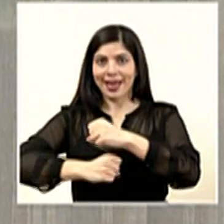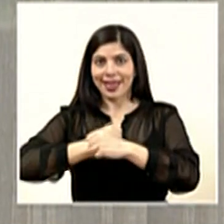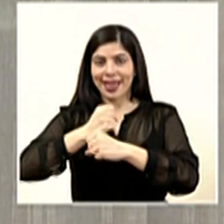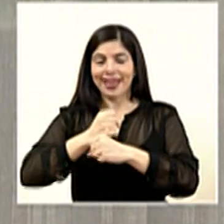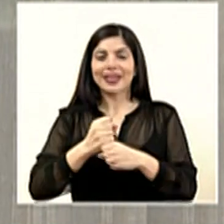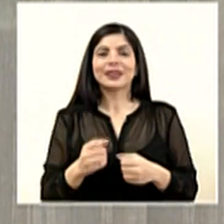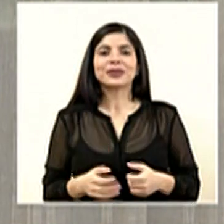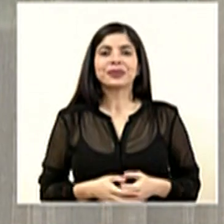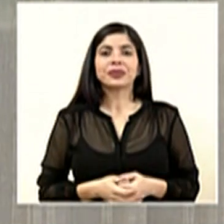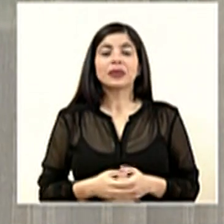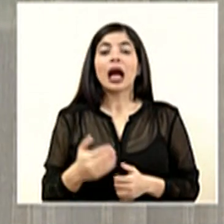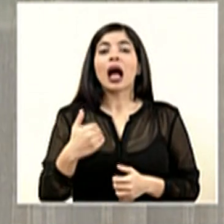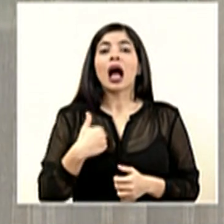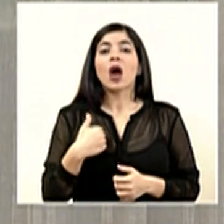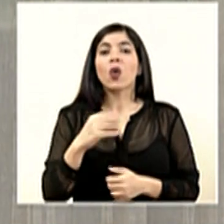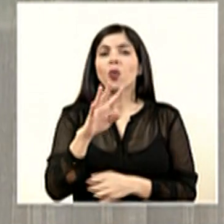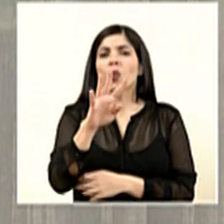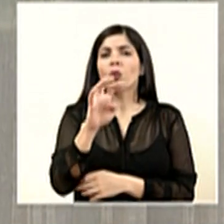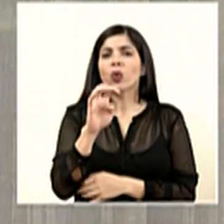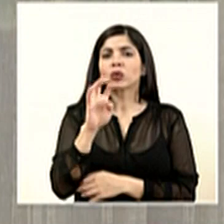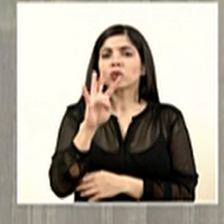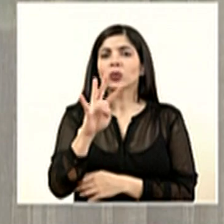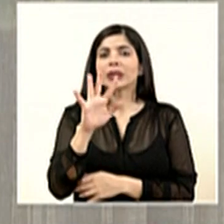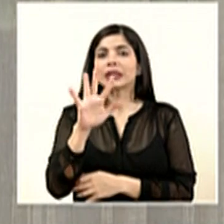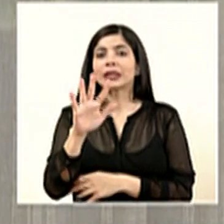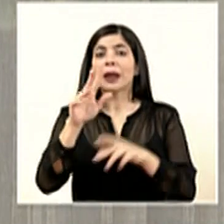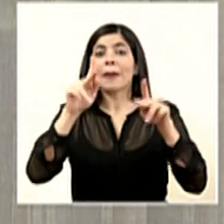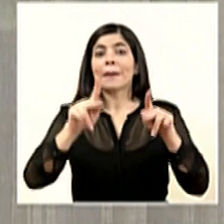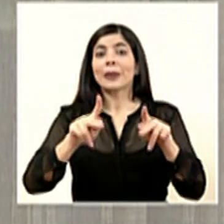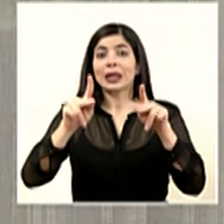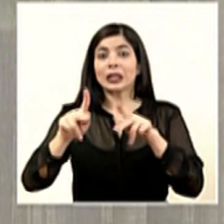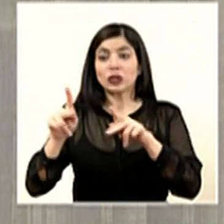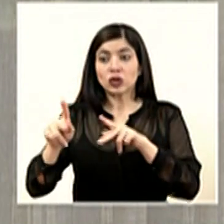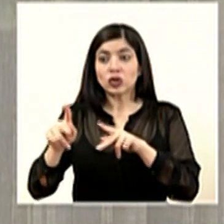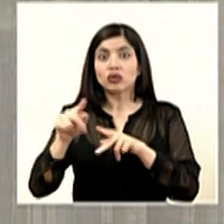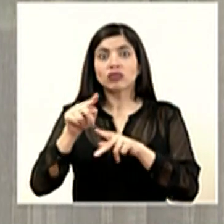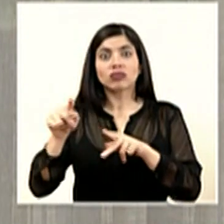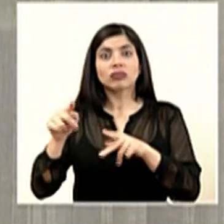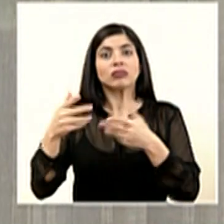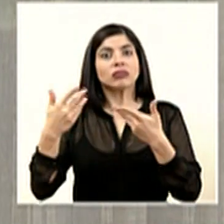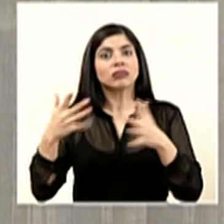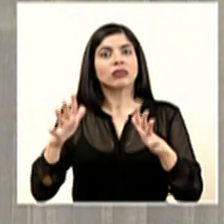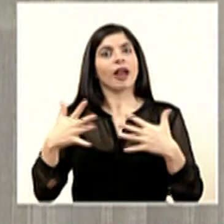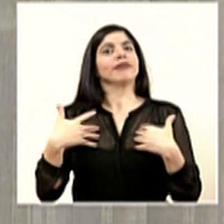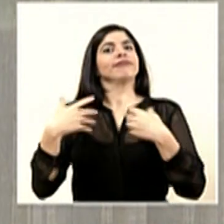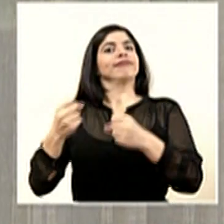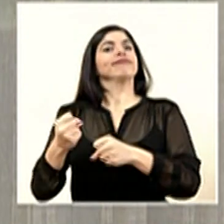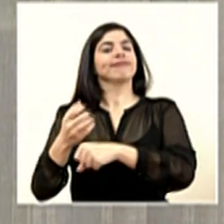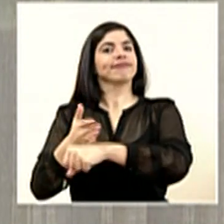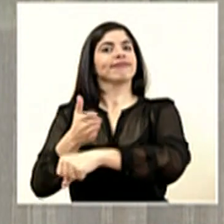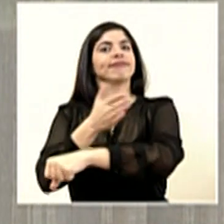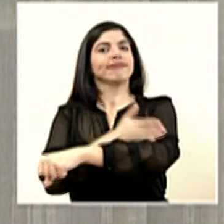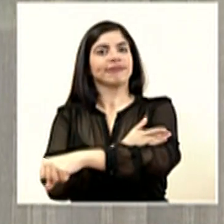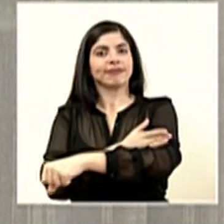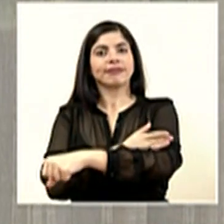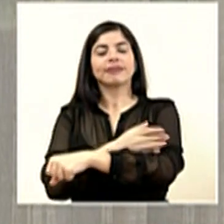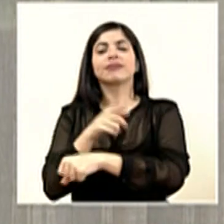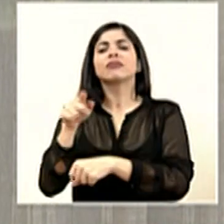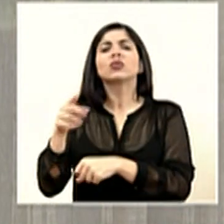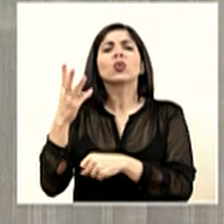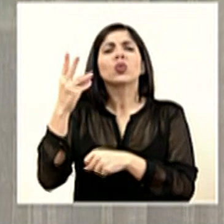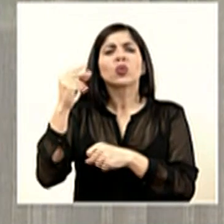edad. Tenemos 445 personas que ya han registrado su estado de recuperación,